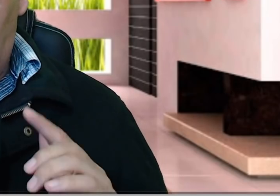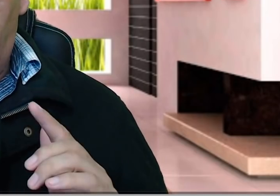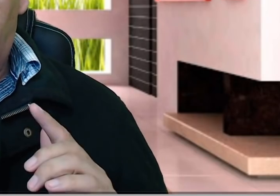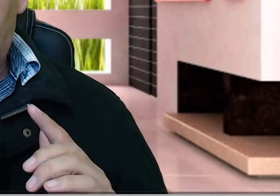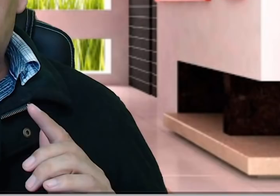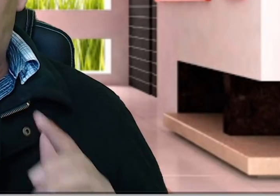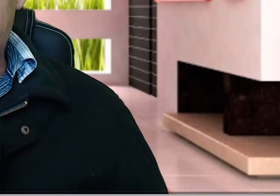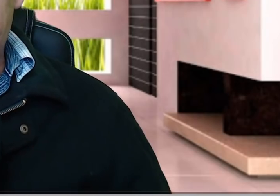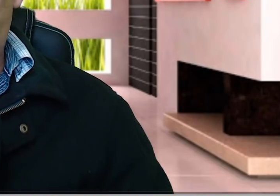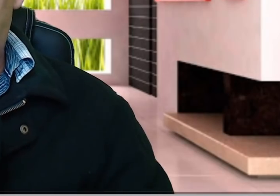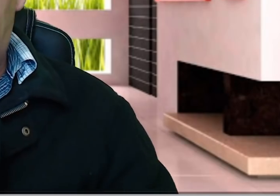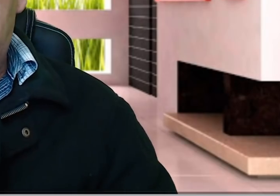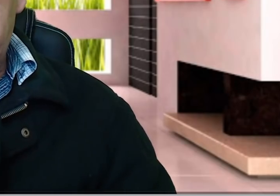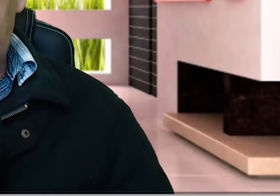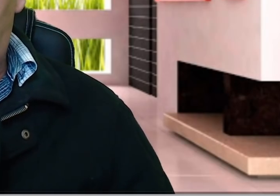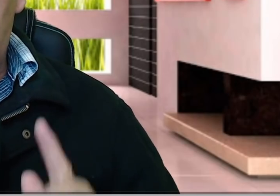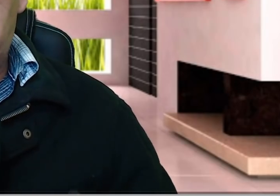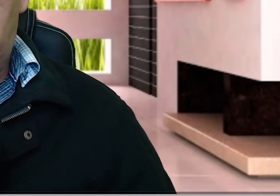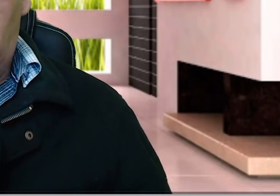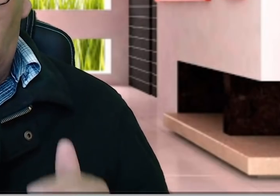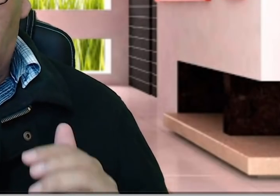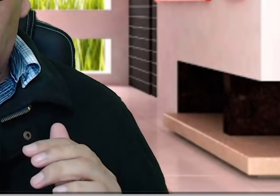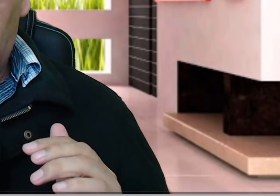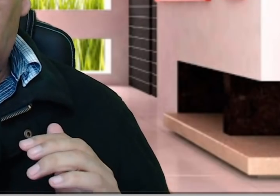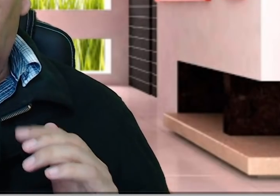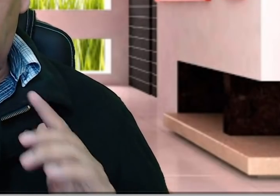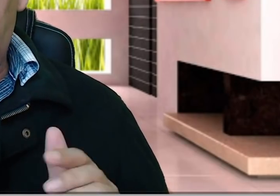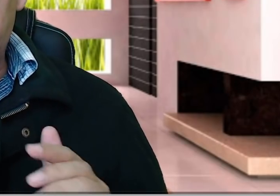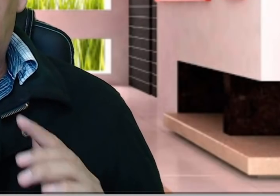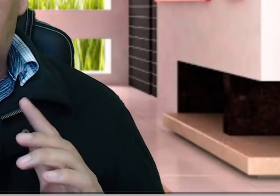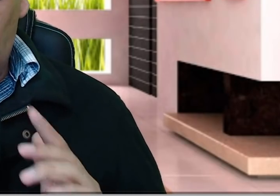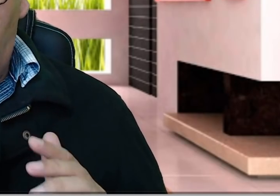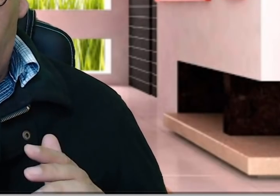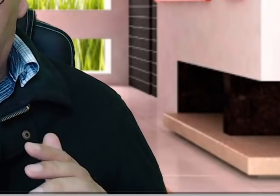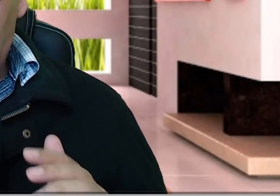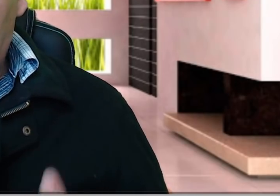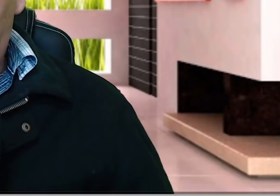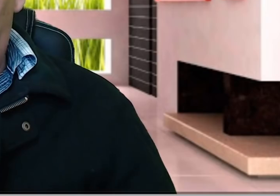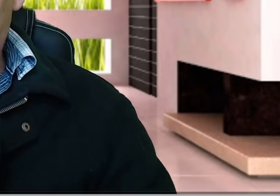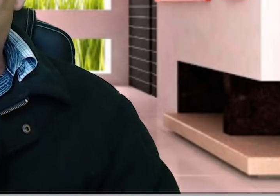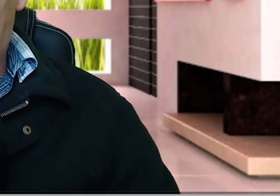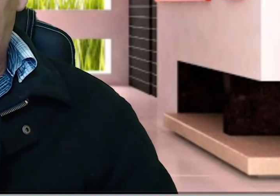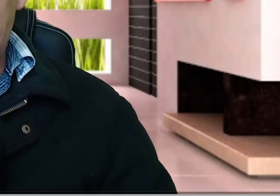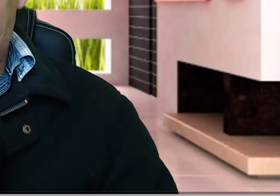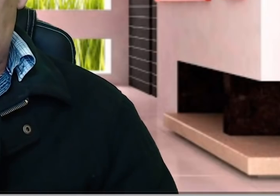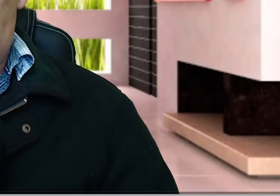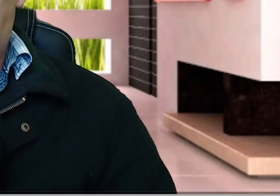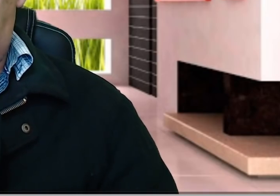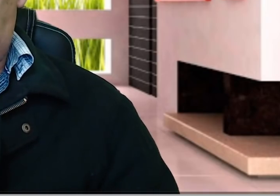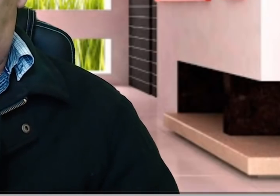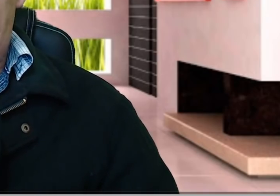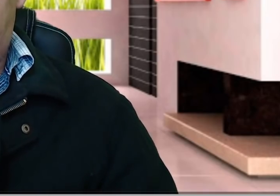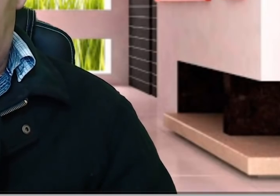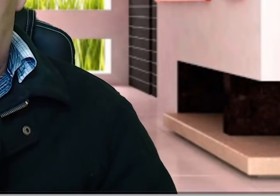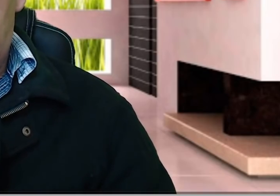reconociendo su exitosa visita a Washington con el presidente Trump. Amigos y amigas, ya no les